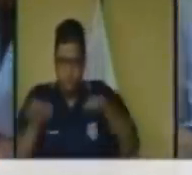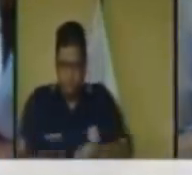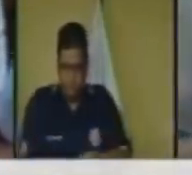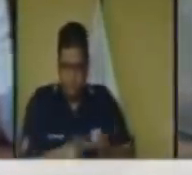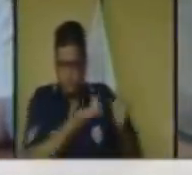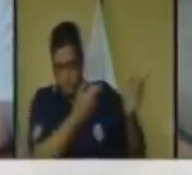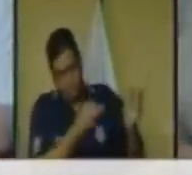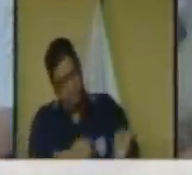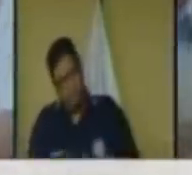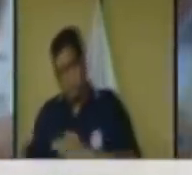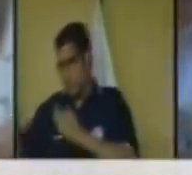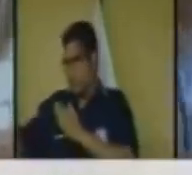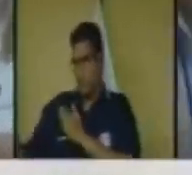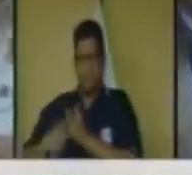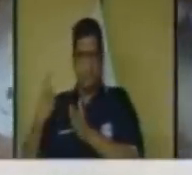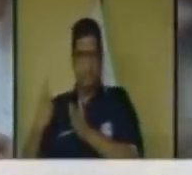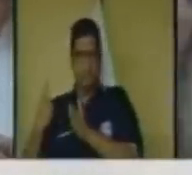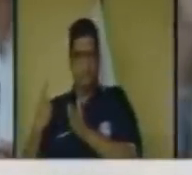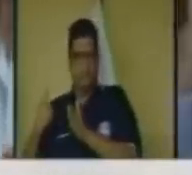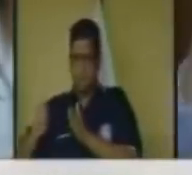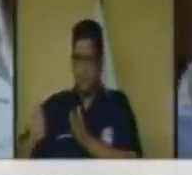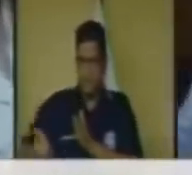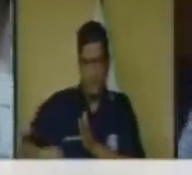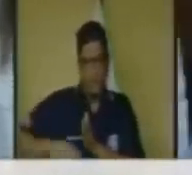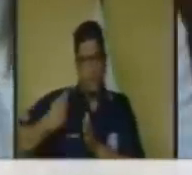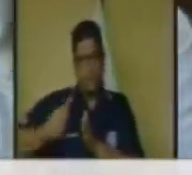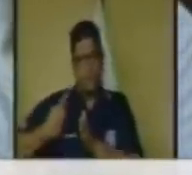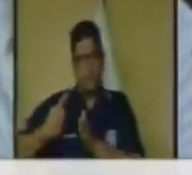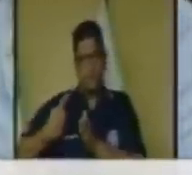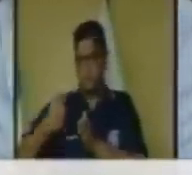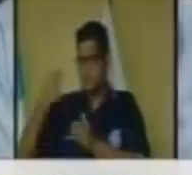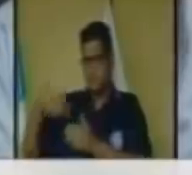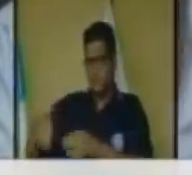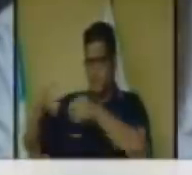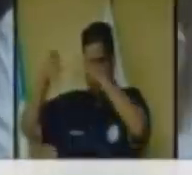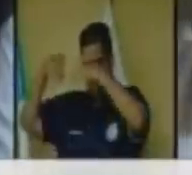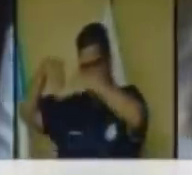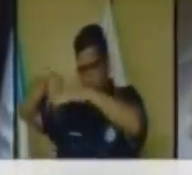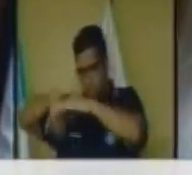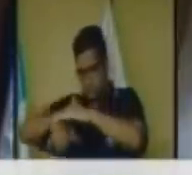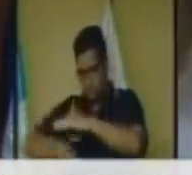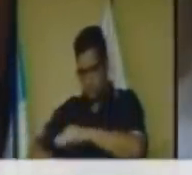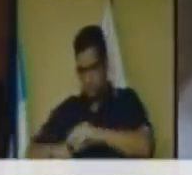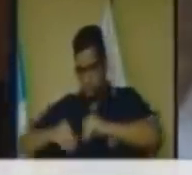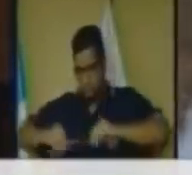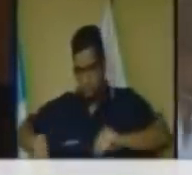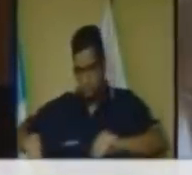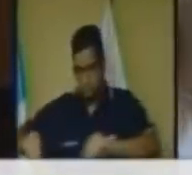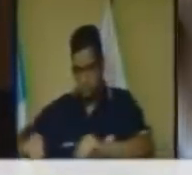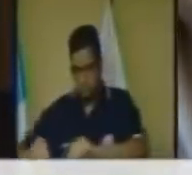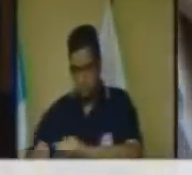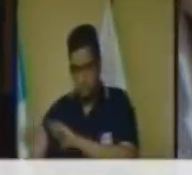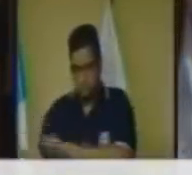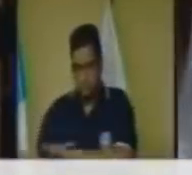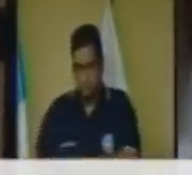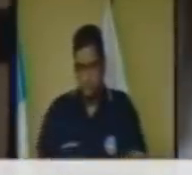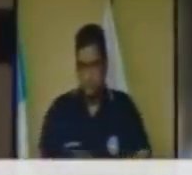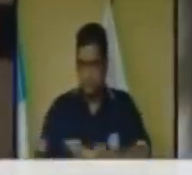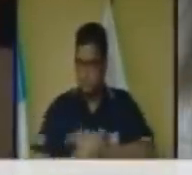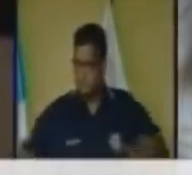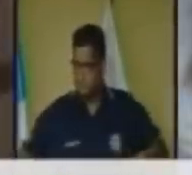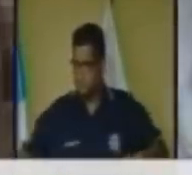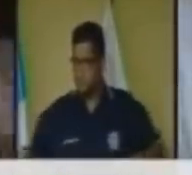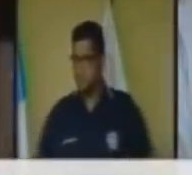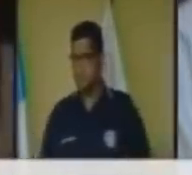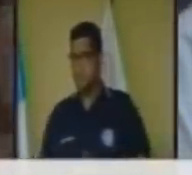no porque el cuerpo es el que vaya a contagiar o contaminar a más personas, se hace para evitar que